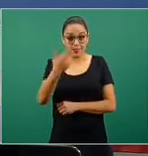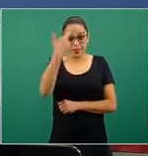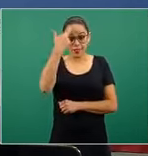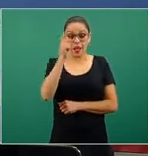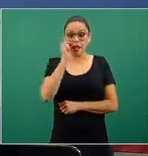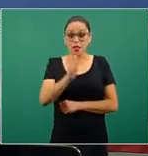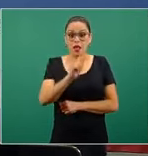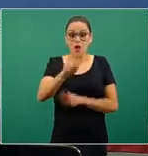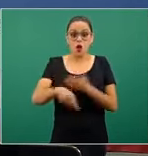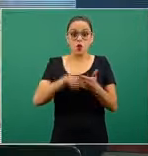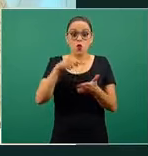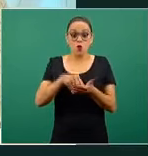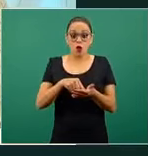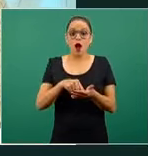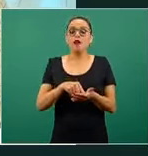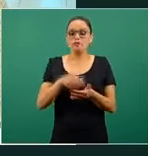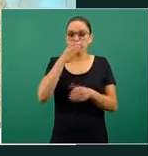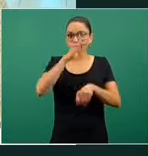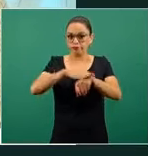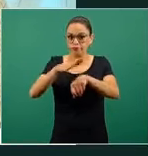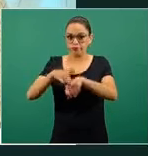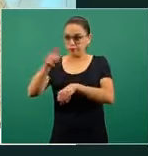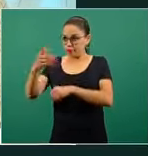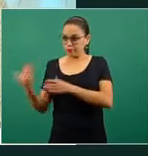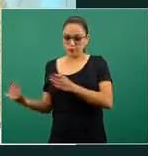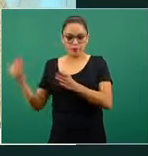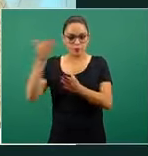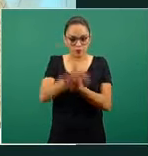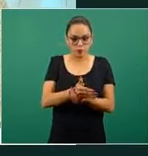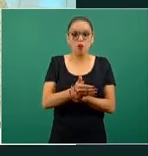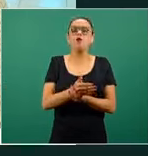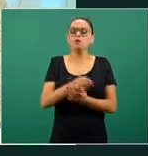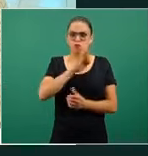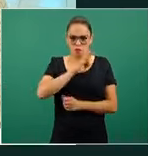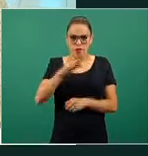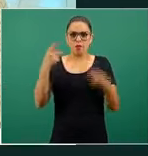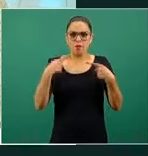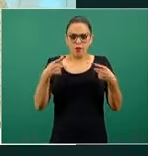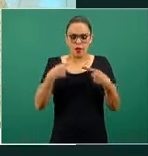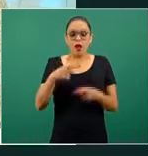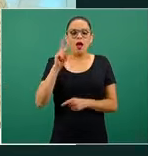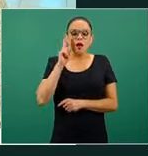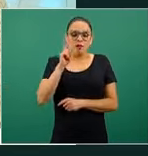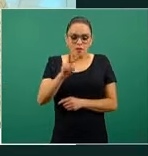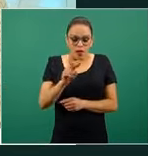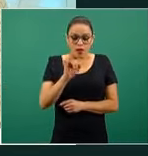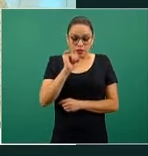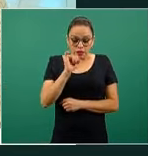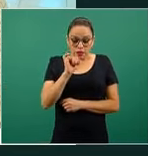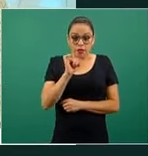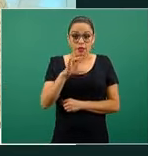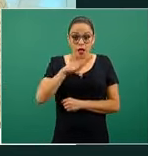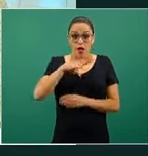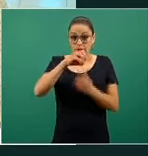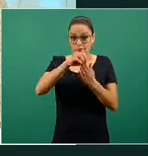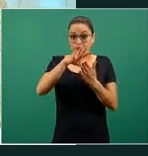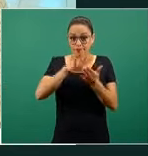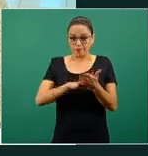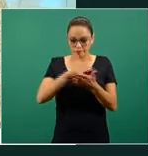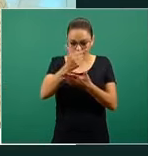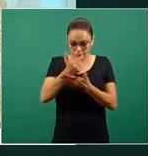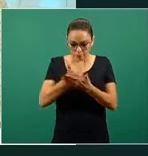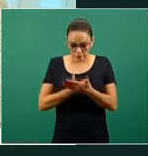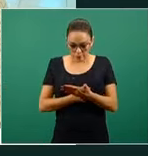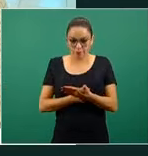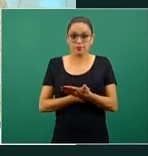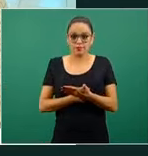momento fueron convocadas, una persona podía presentarse, verificar que estaba registrado o no en el